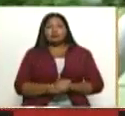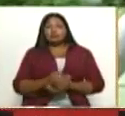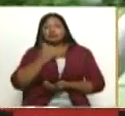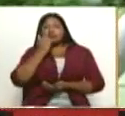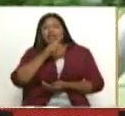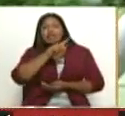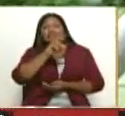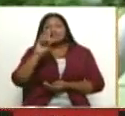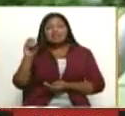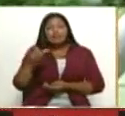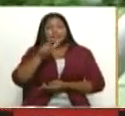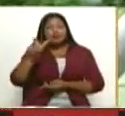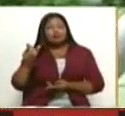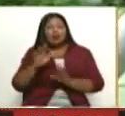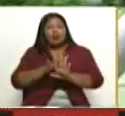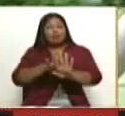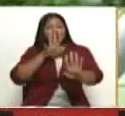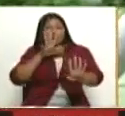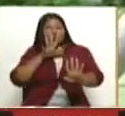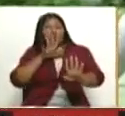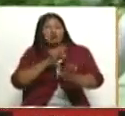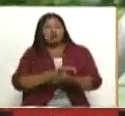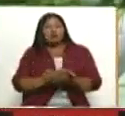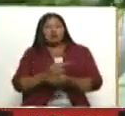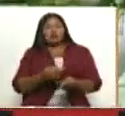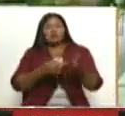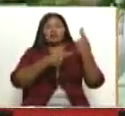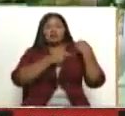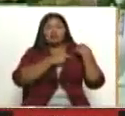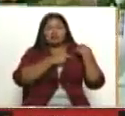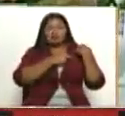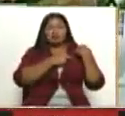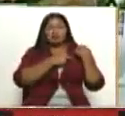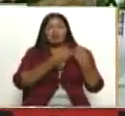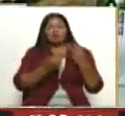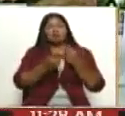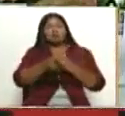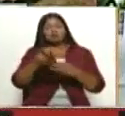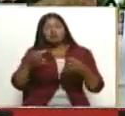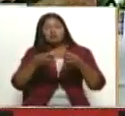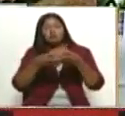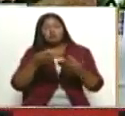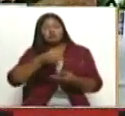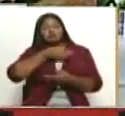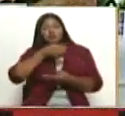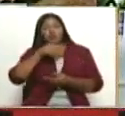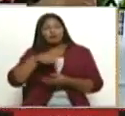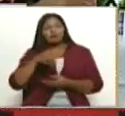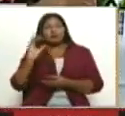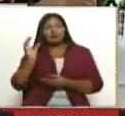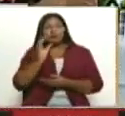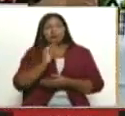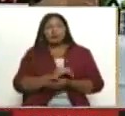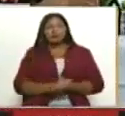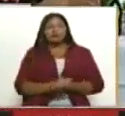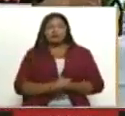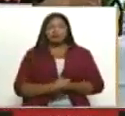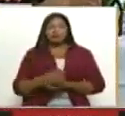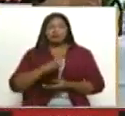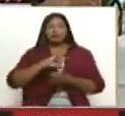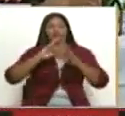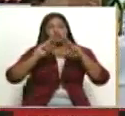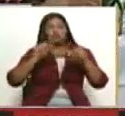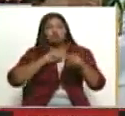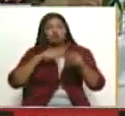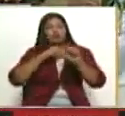miembros. La mayoría representan a muchos sectores de la sociedad colombiana y territorios, y